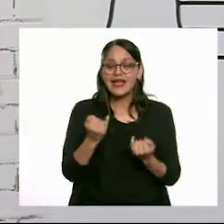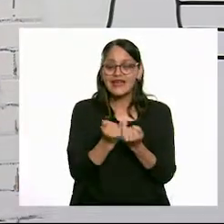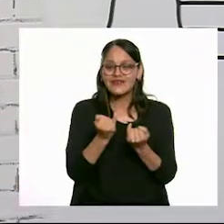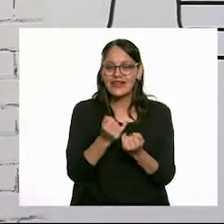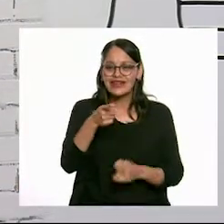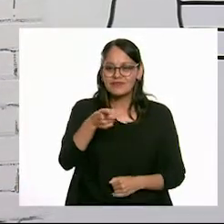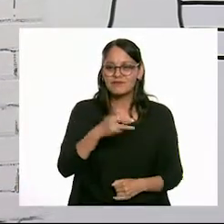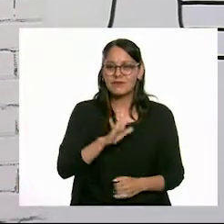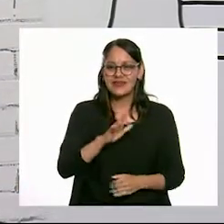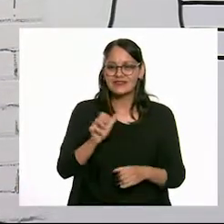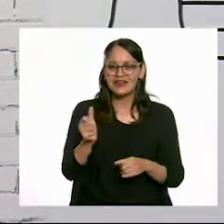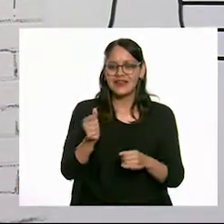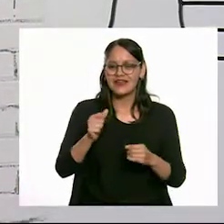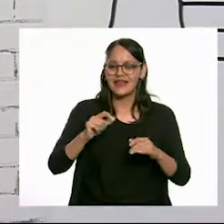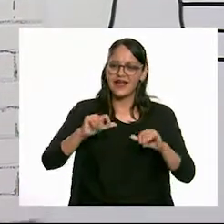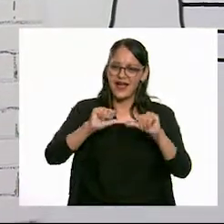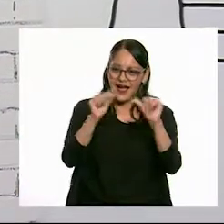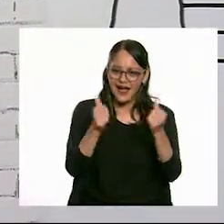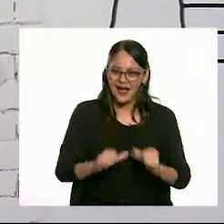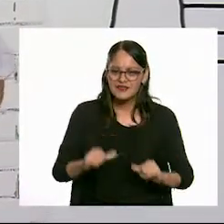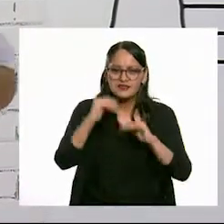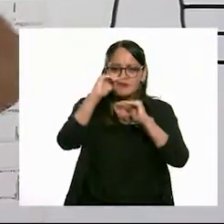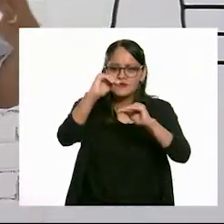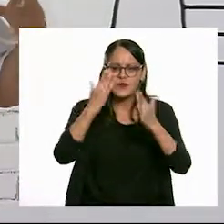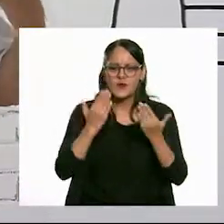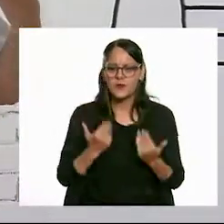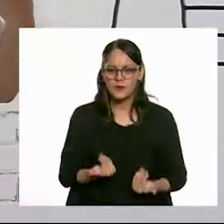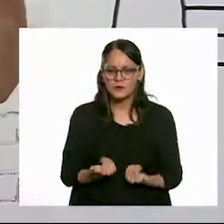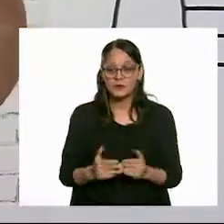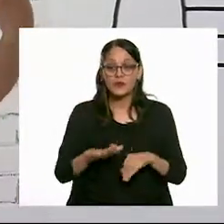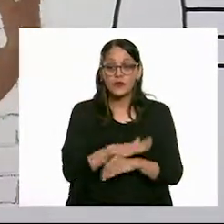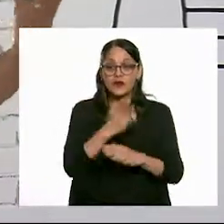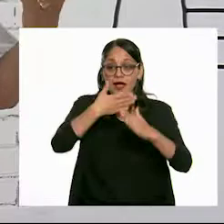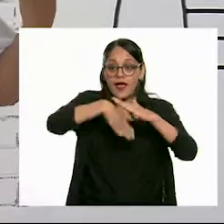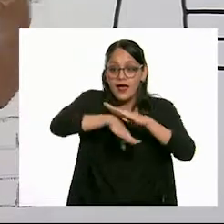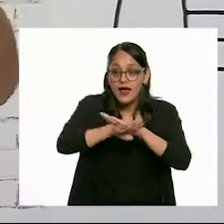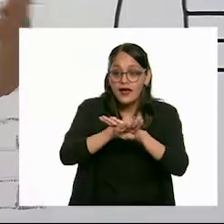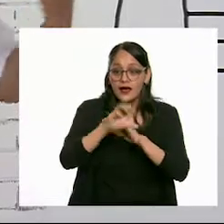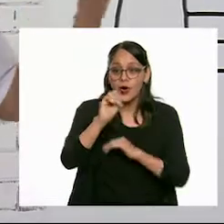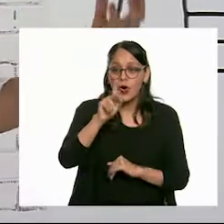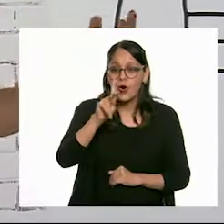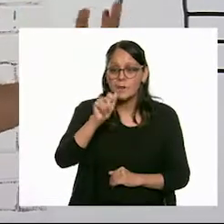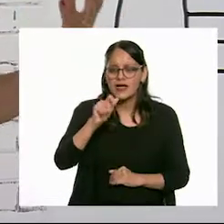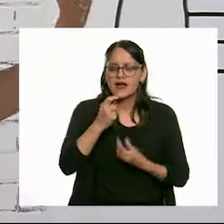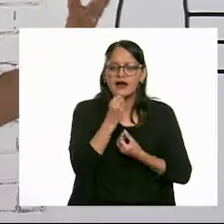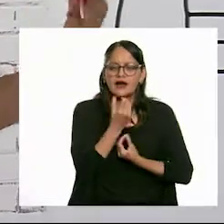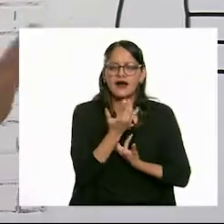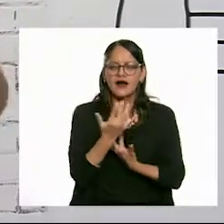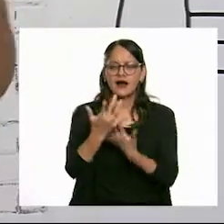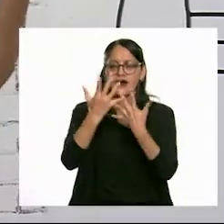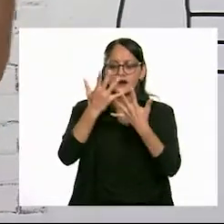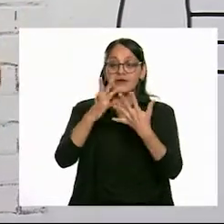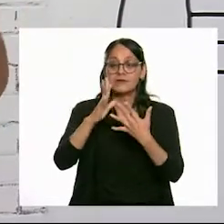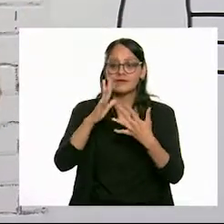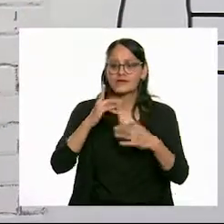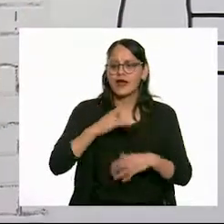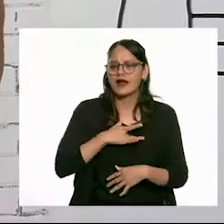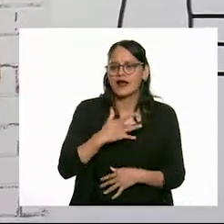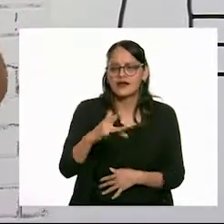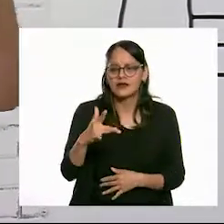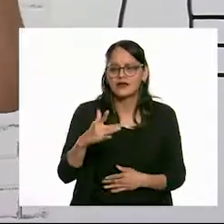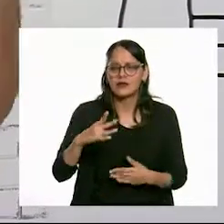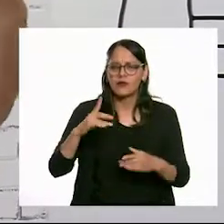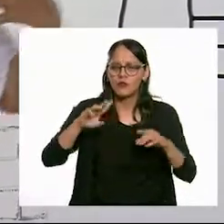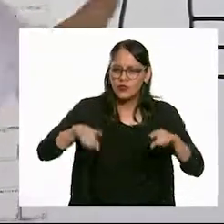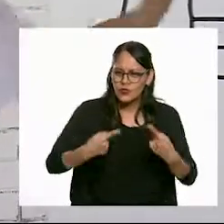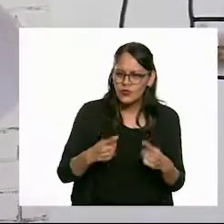límites, porque realmente... A la ópera puedes entrar y enamorarte por muchas puertas, ¿no? Como bien dices, la música, la danza,